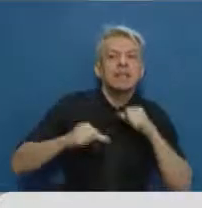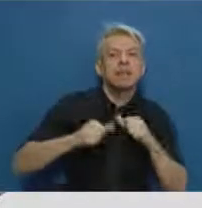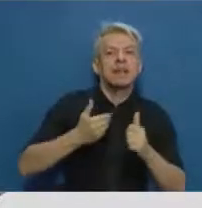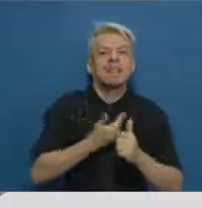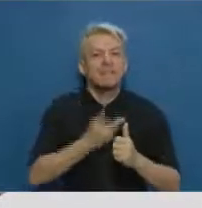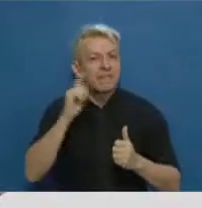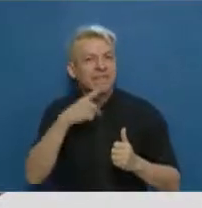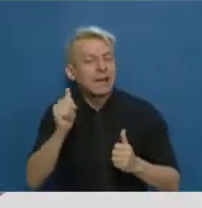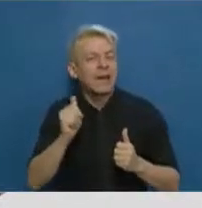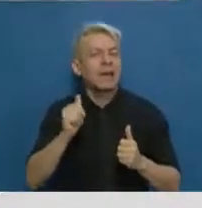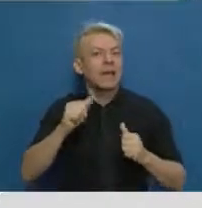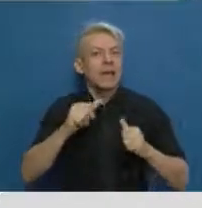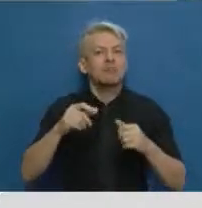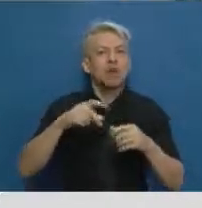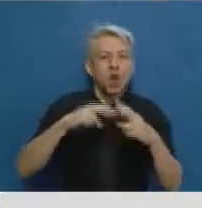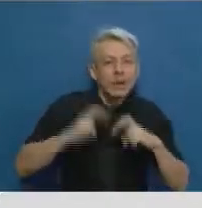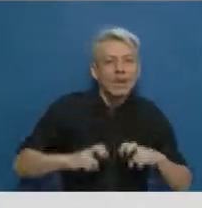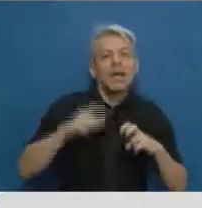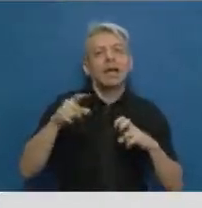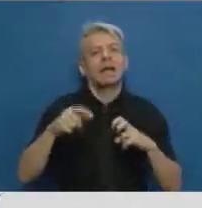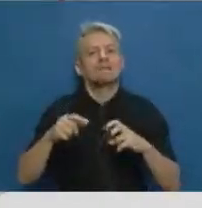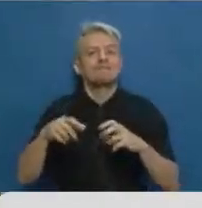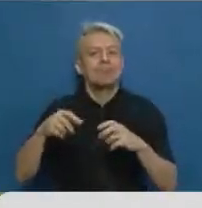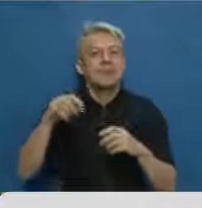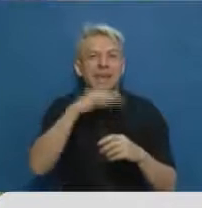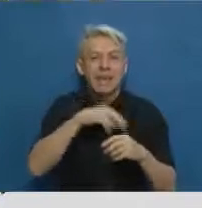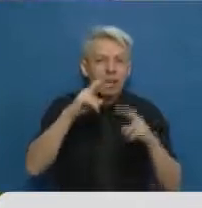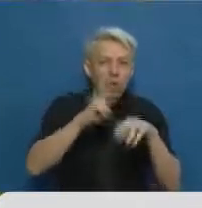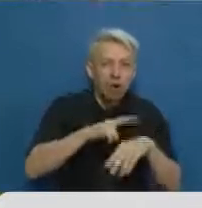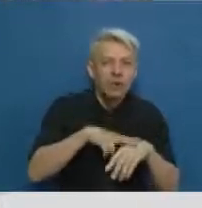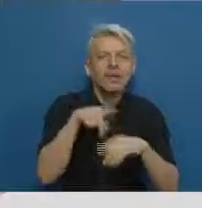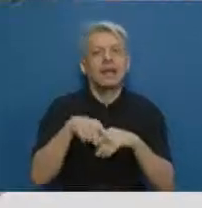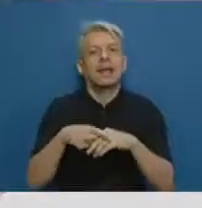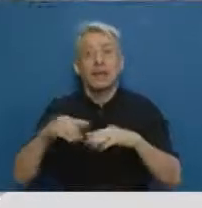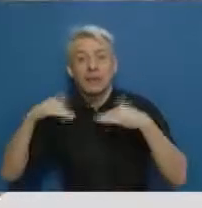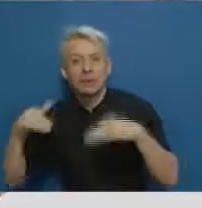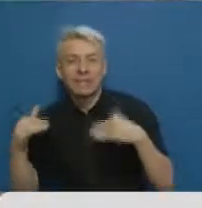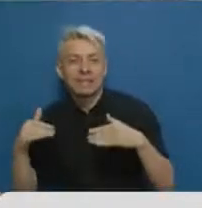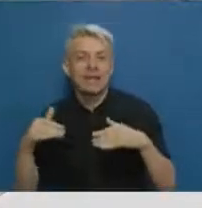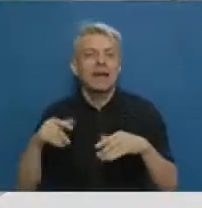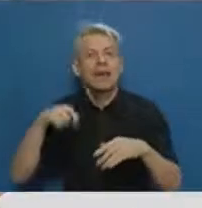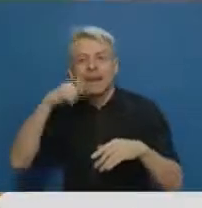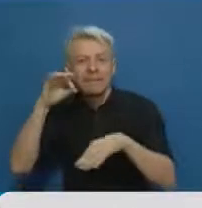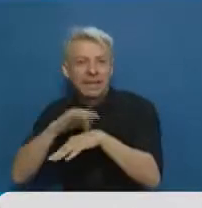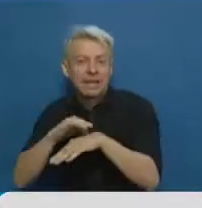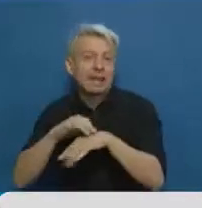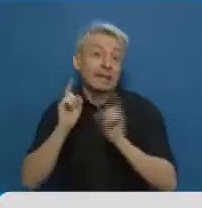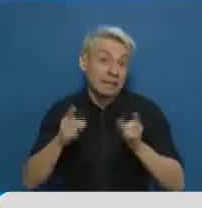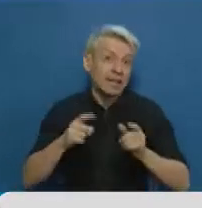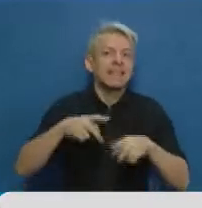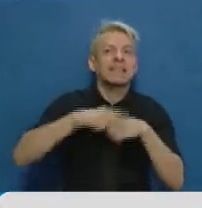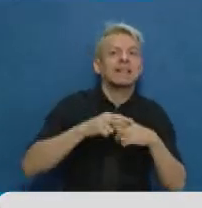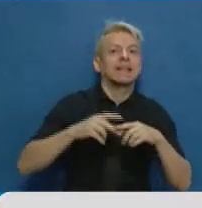biología, farmacia, kinesiología, enología, educación física y veterinaria, además de los talleres de radio y televisión. La